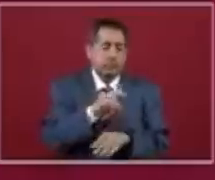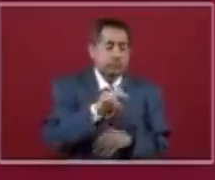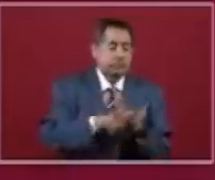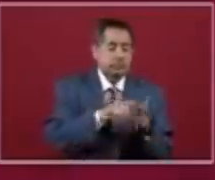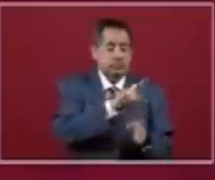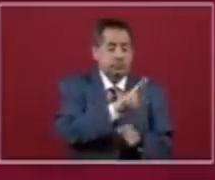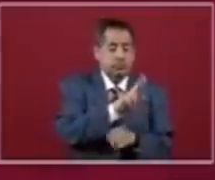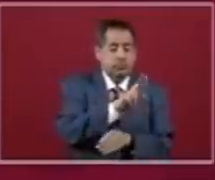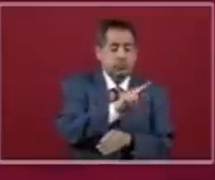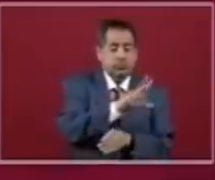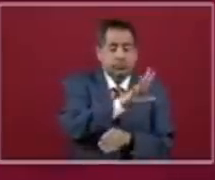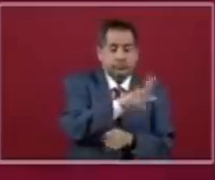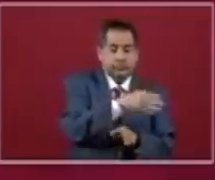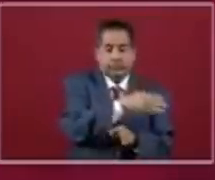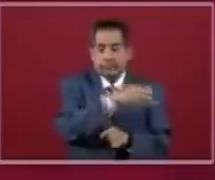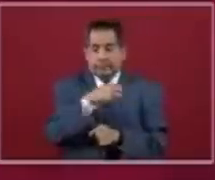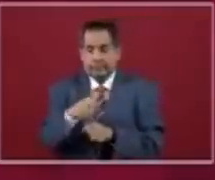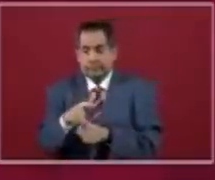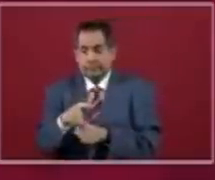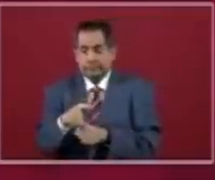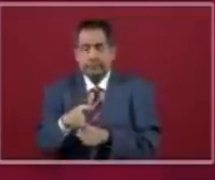85, sí,